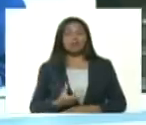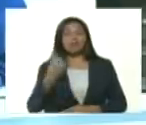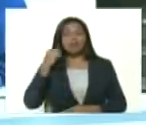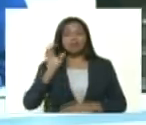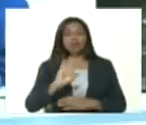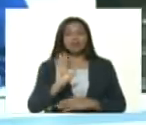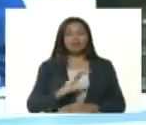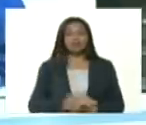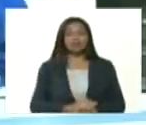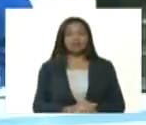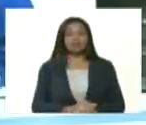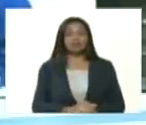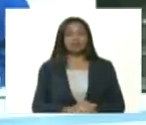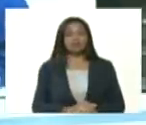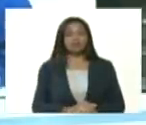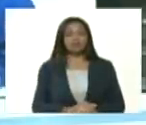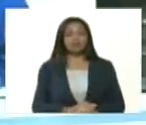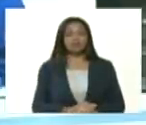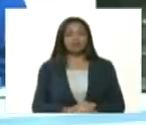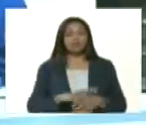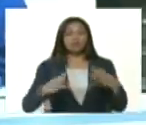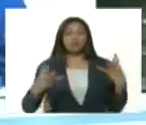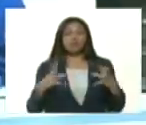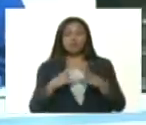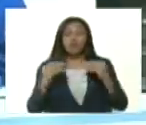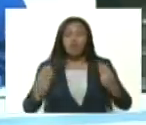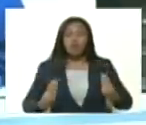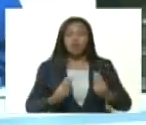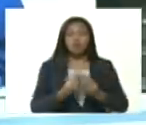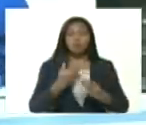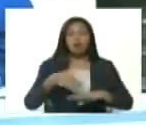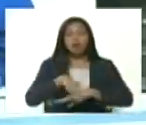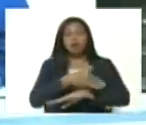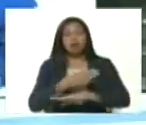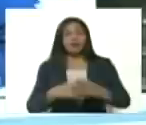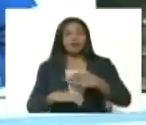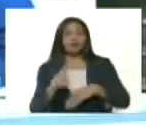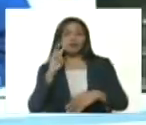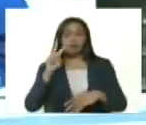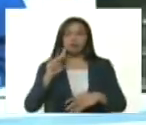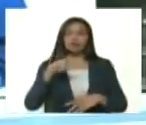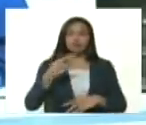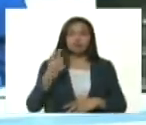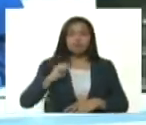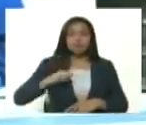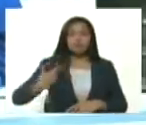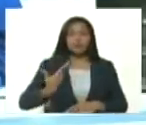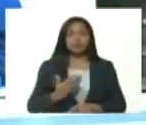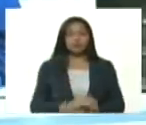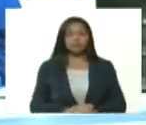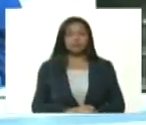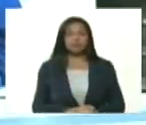de Caracas, Erika Farías, con todo su equipo en las calles. Se dan cuenta que sí se puede, que juntos somos